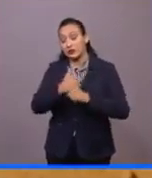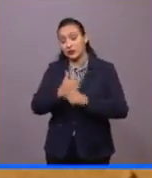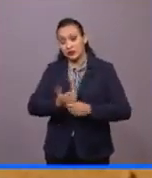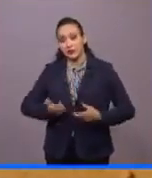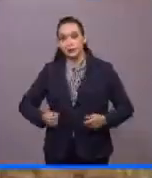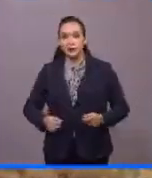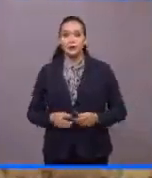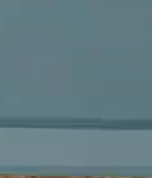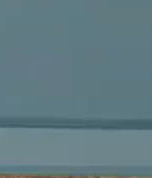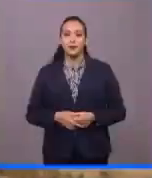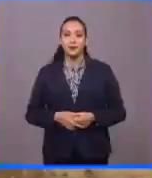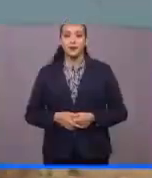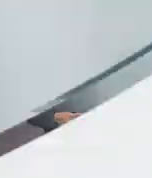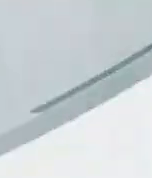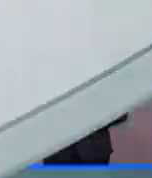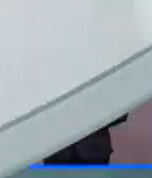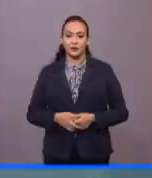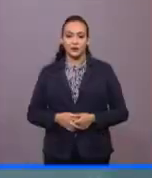vulnerabilidad.